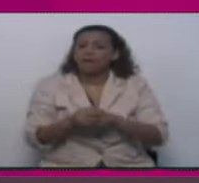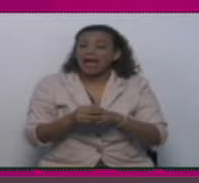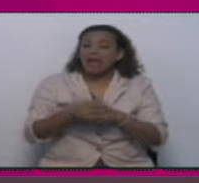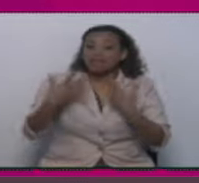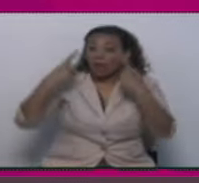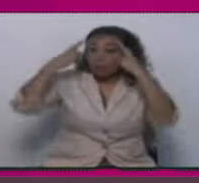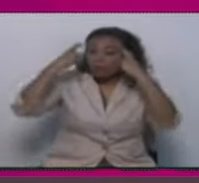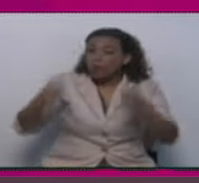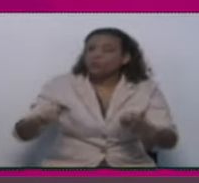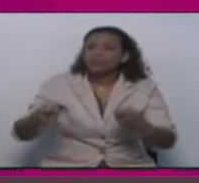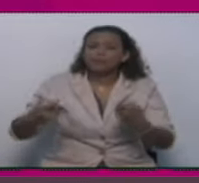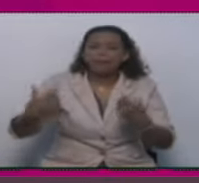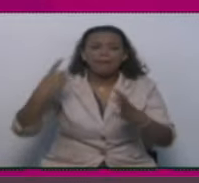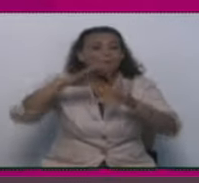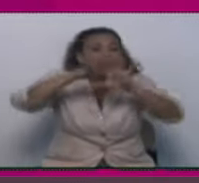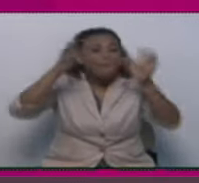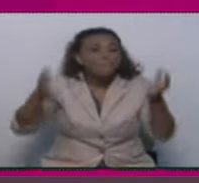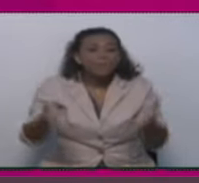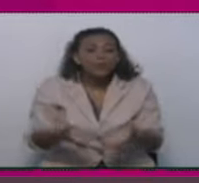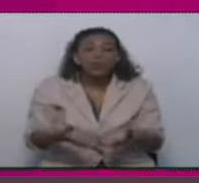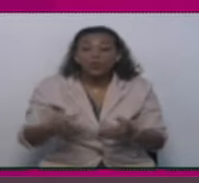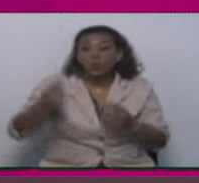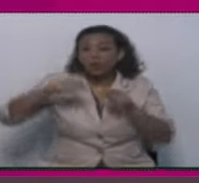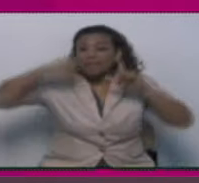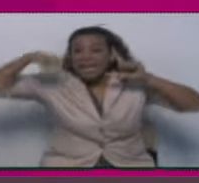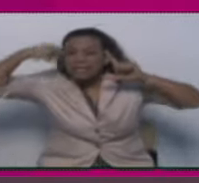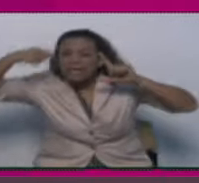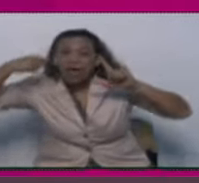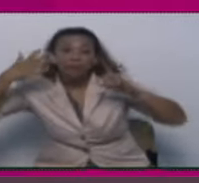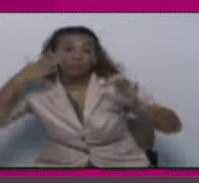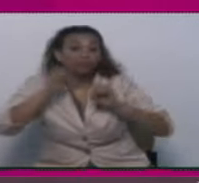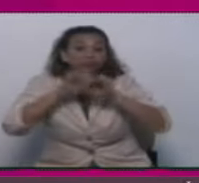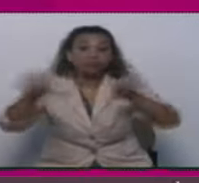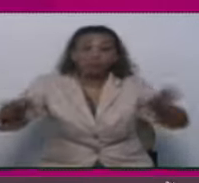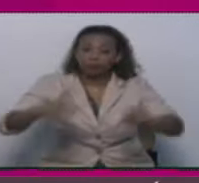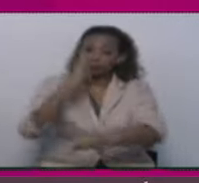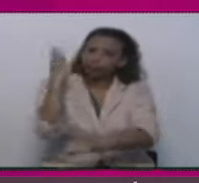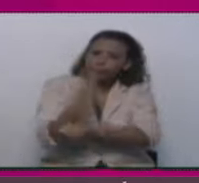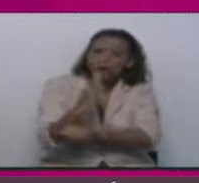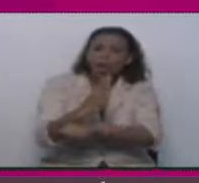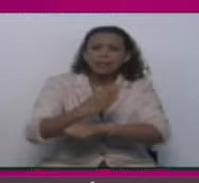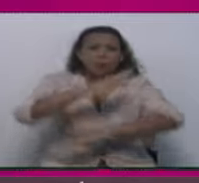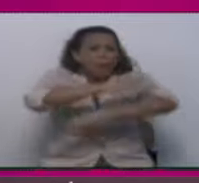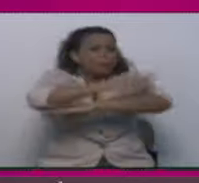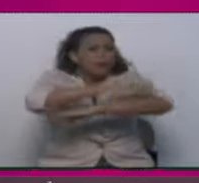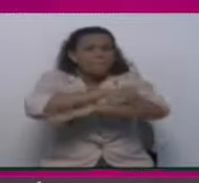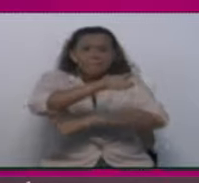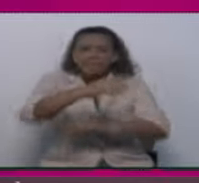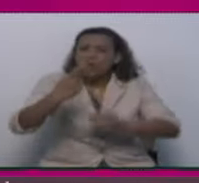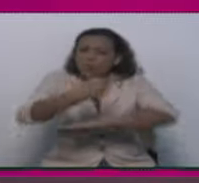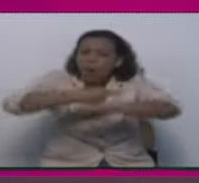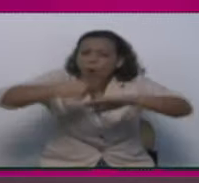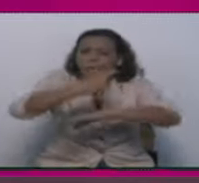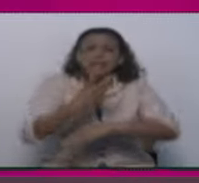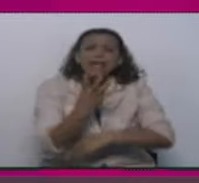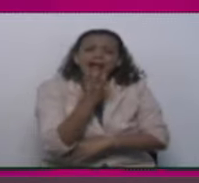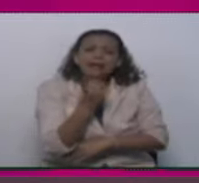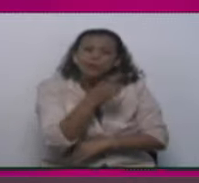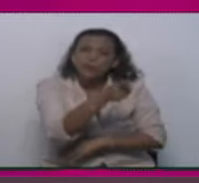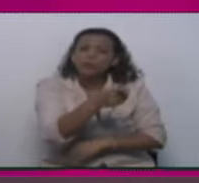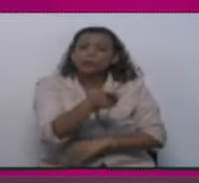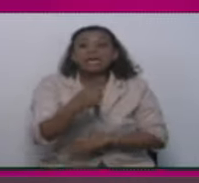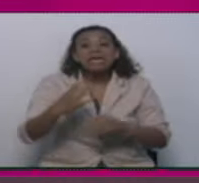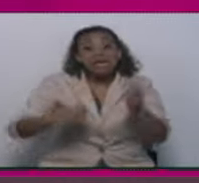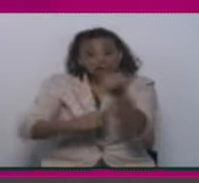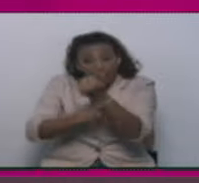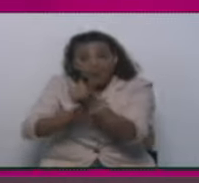Tel Aviv o por el mundo, cineastas, que han salido a condenar los crímenes, han salido a las calles a solidarizarse